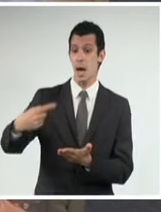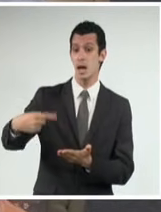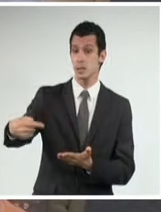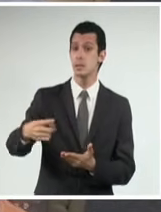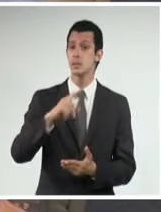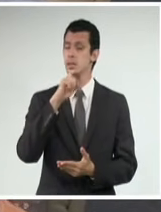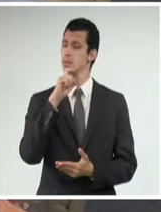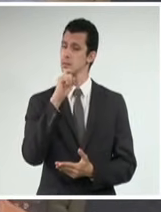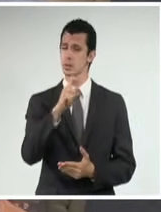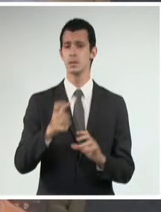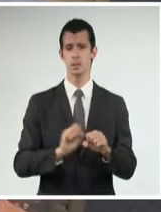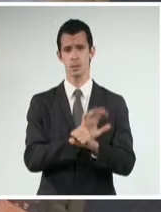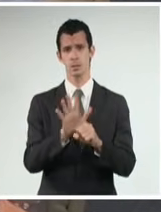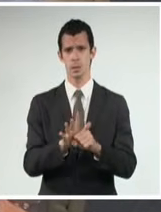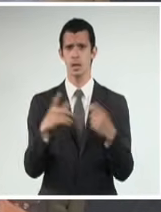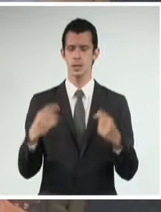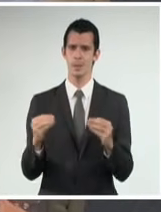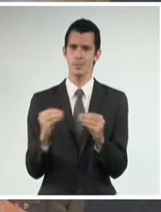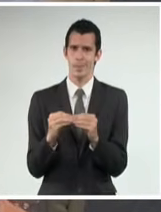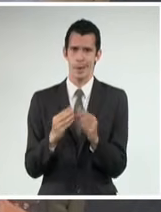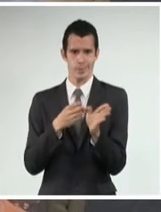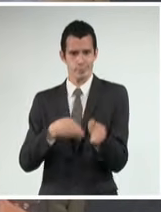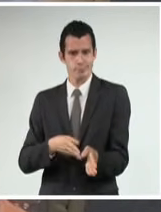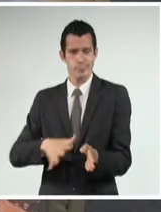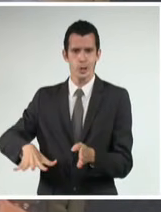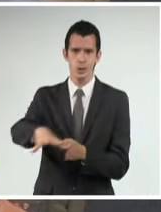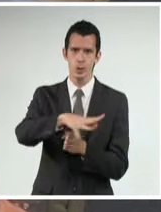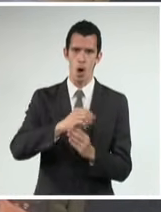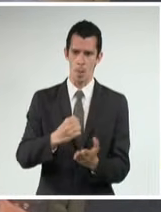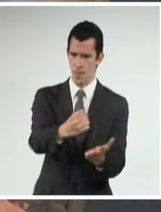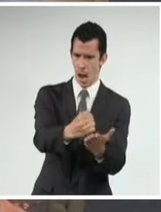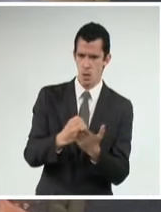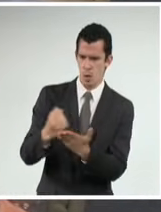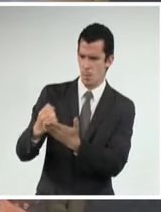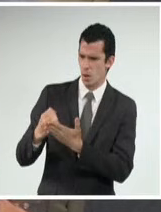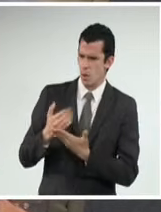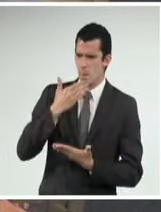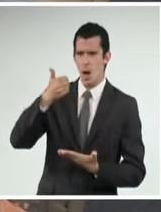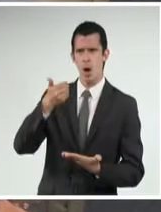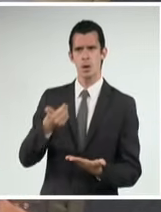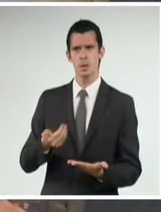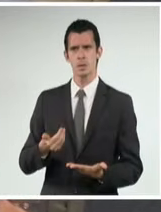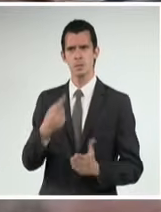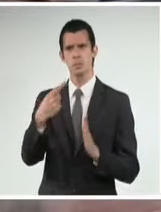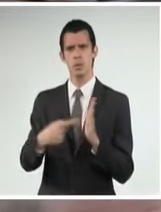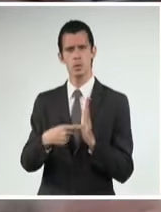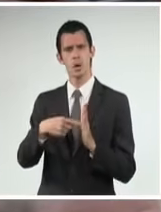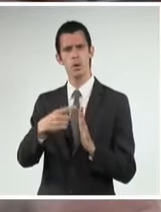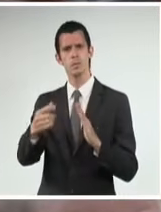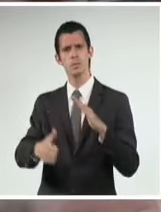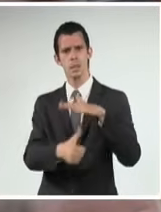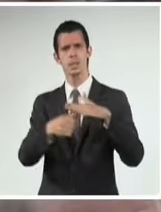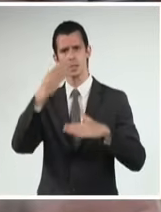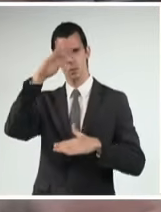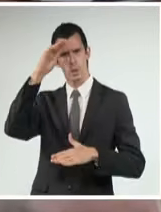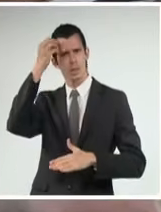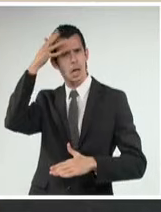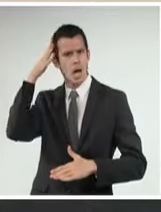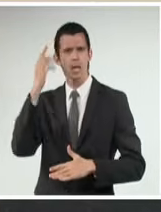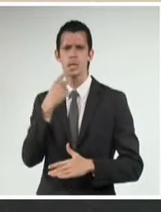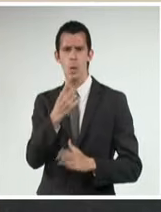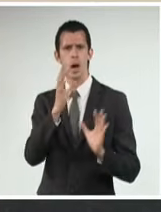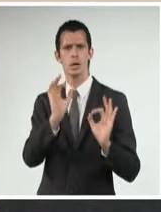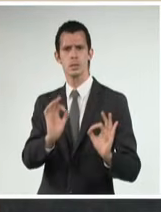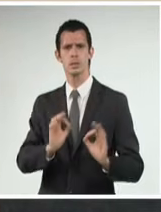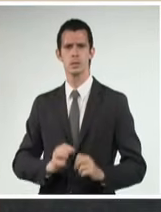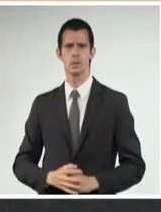con la solidaridad de todos. Así lo aseguró el primer secretario del Comité Central del Partido Comunista de Cuba y presidente de la República, Miguel